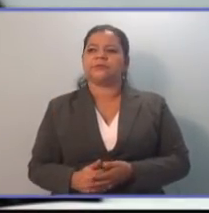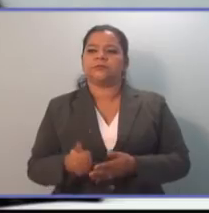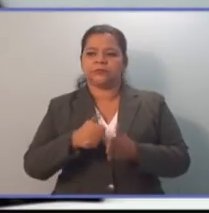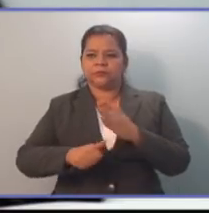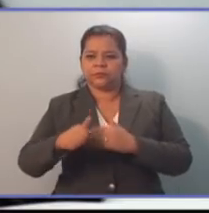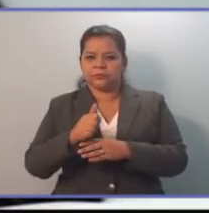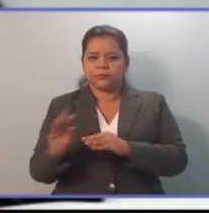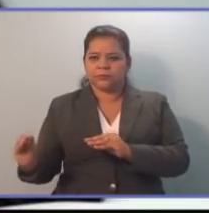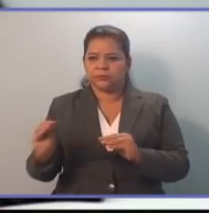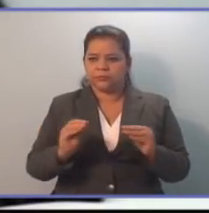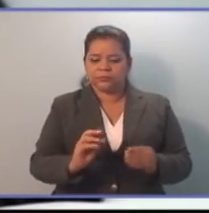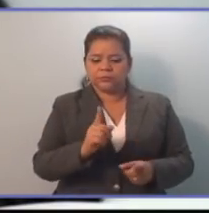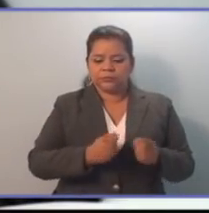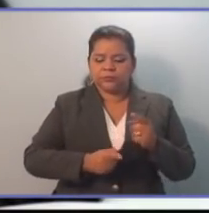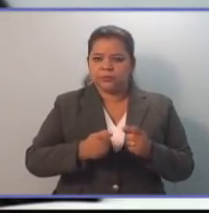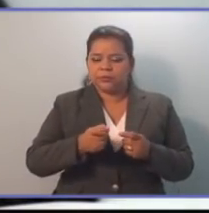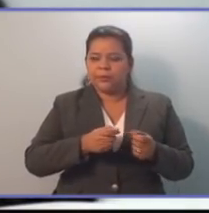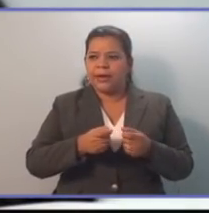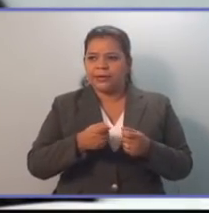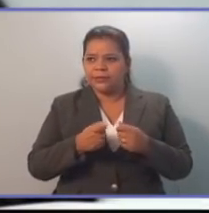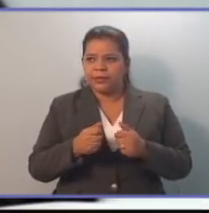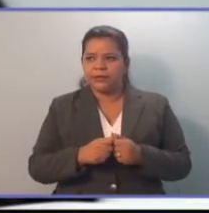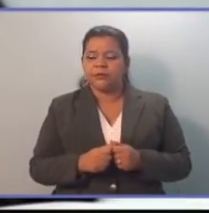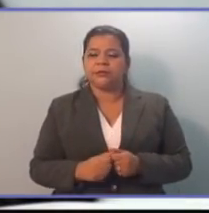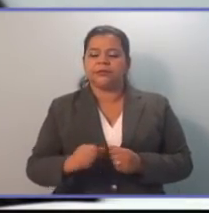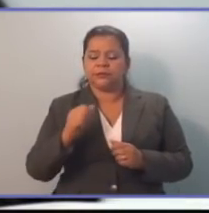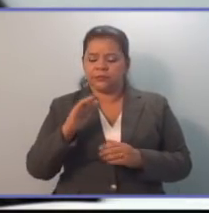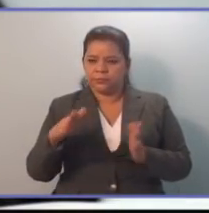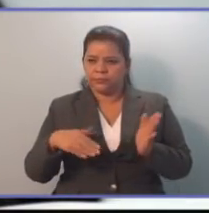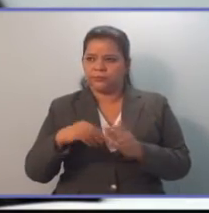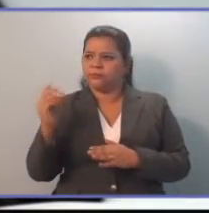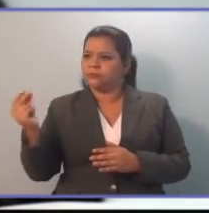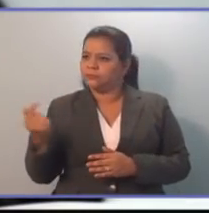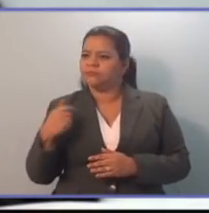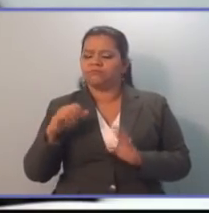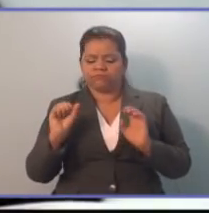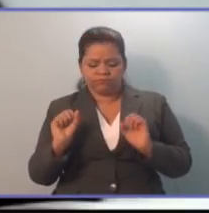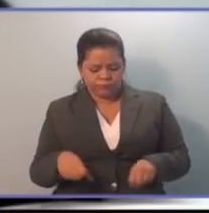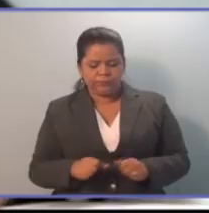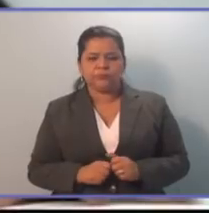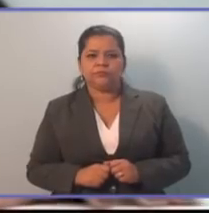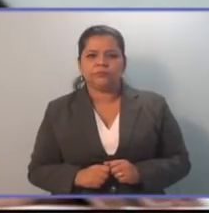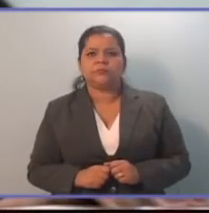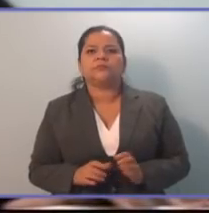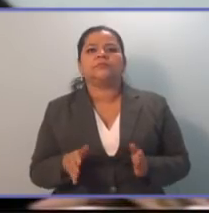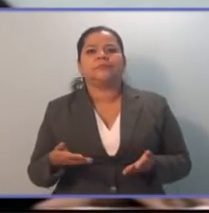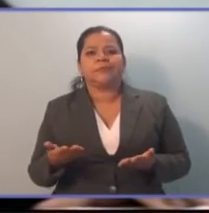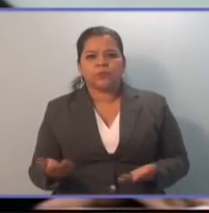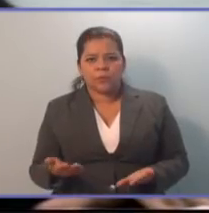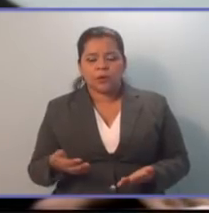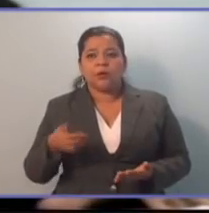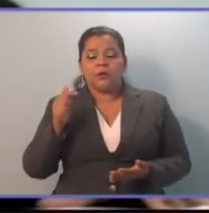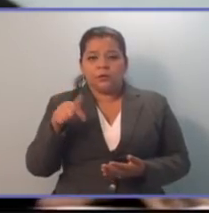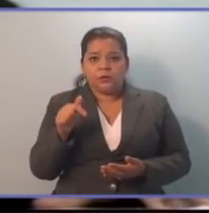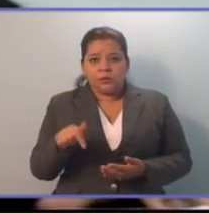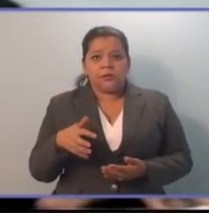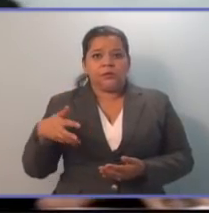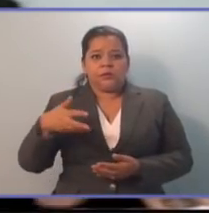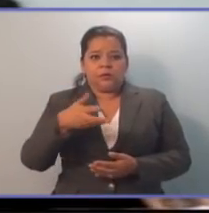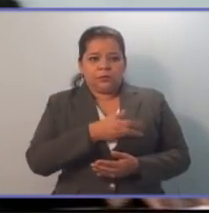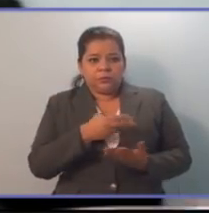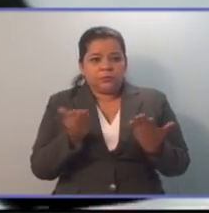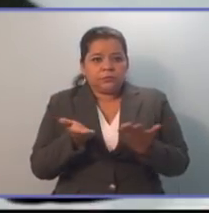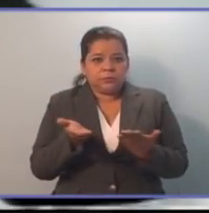administración de justicia? La factibilidad, claro que se puede, porque aquí lo que hay que hacer es